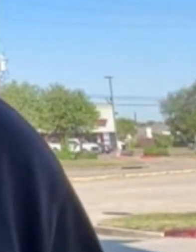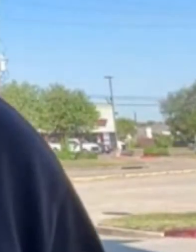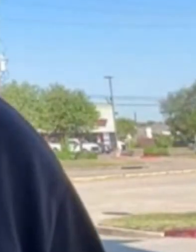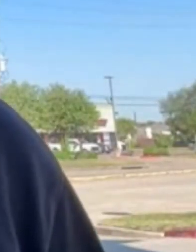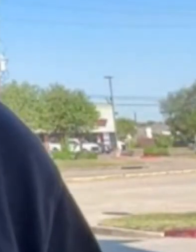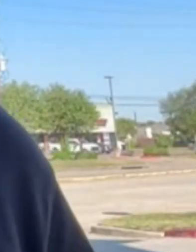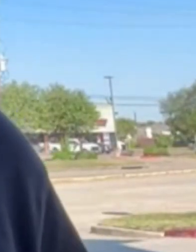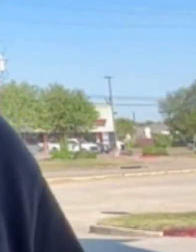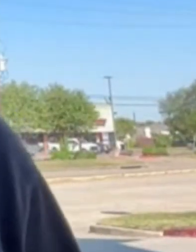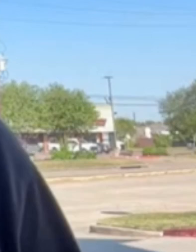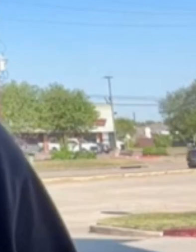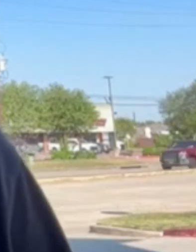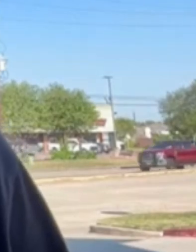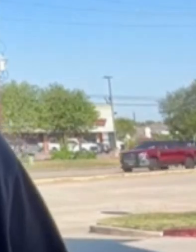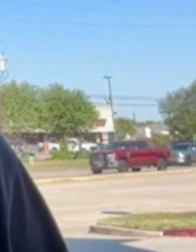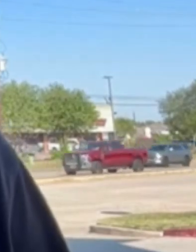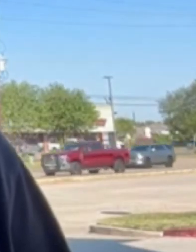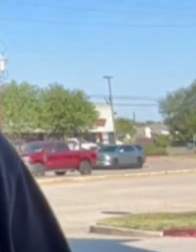pero una